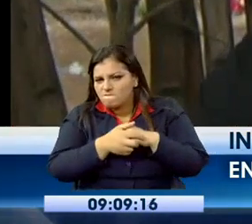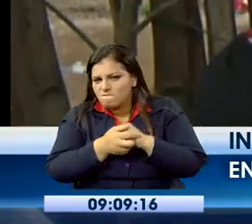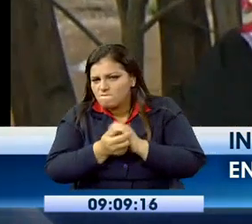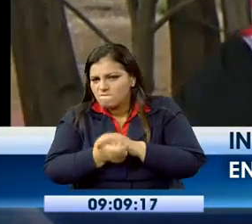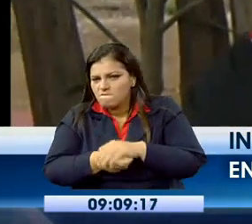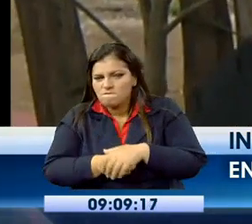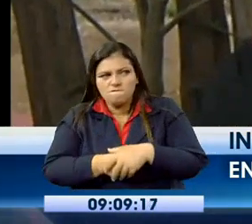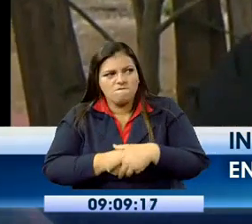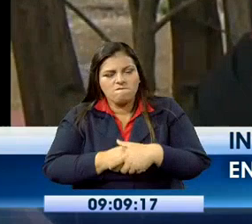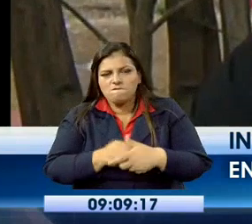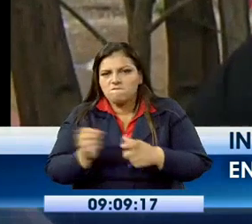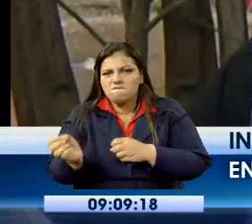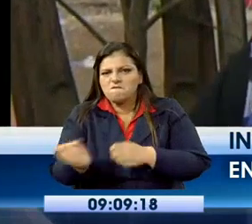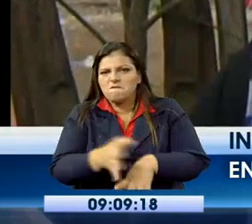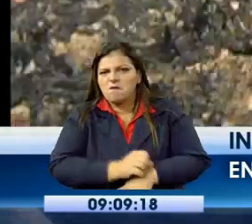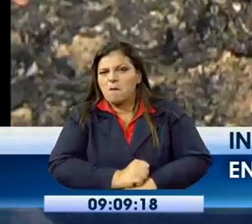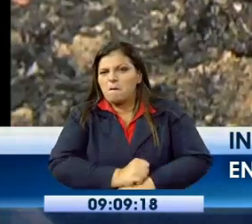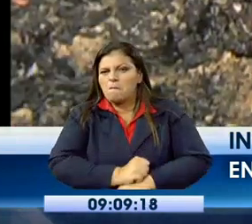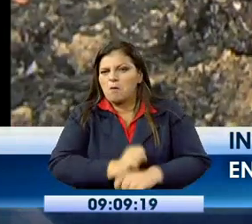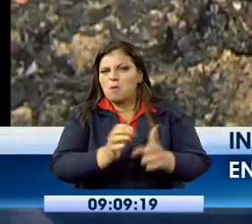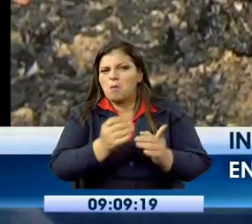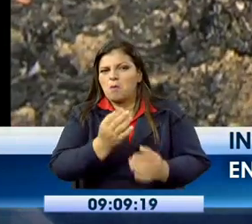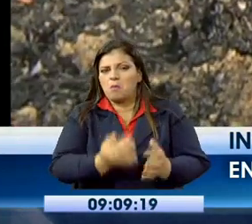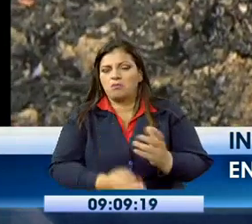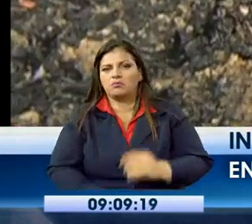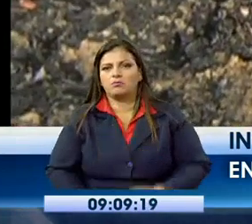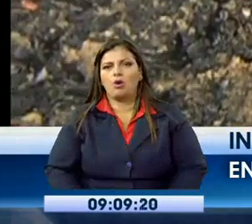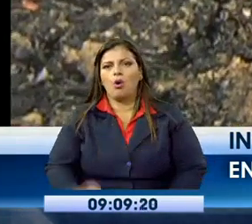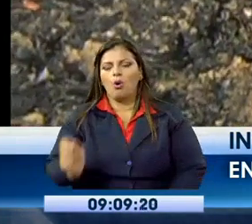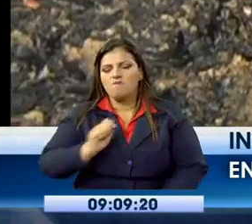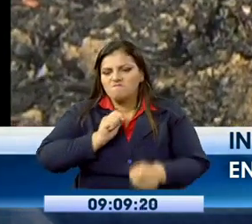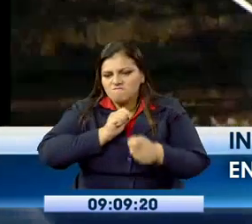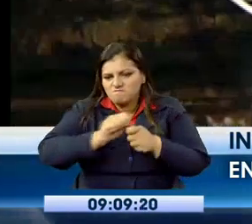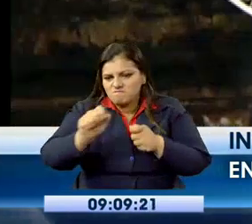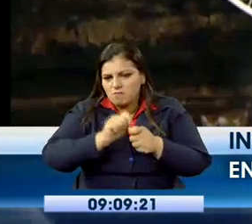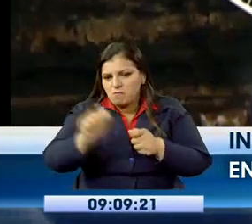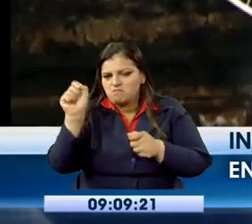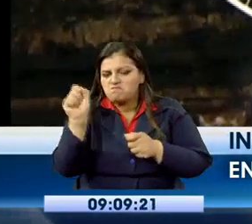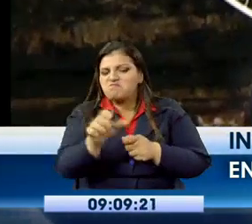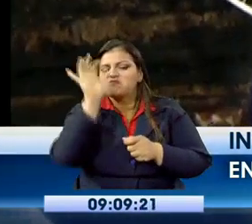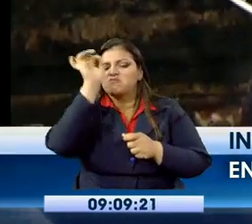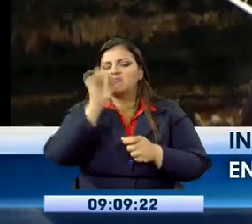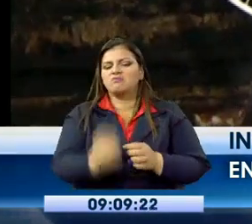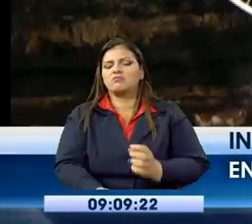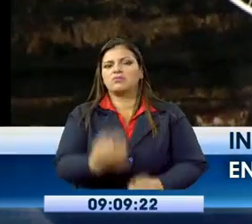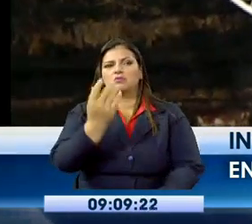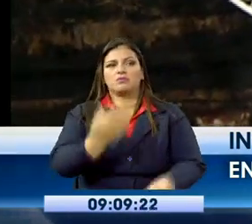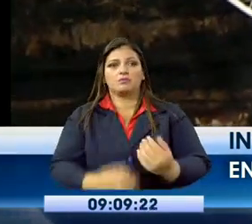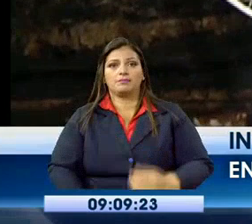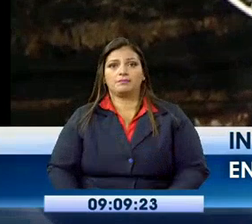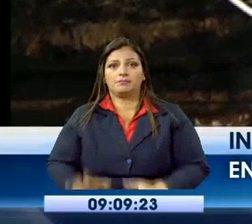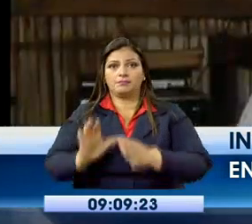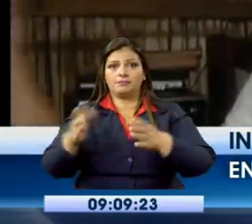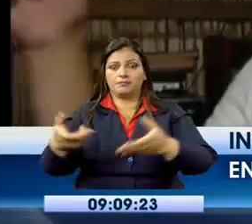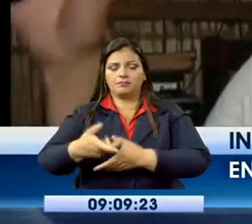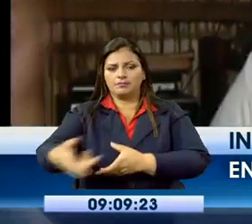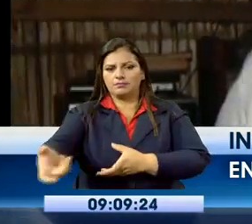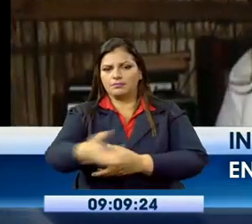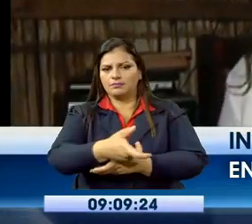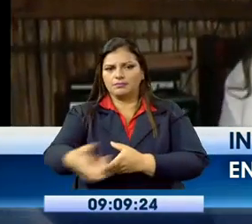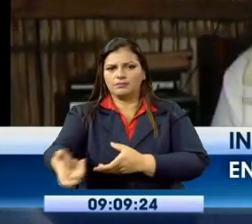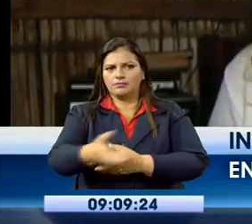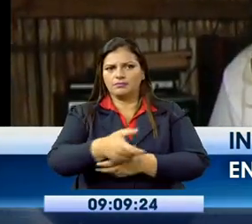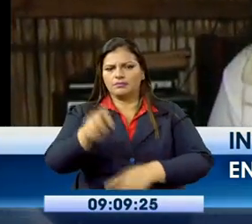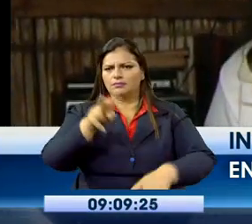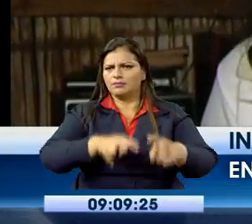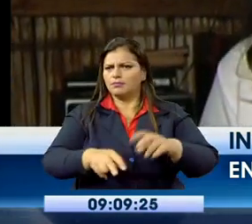Si alguien ha incendiado, se le prendió algún fósforo a ella, por ahí, algo, no sé, pero como quien dice, los bomberos, vino de una, miraron los cables y dice que